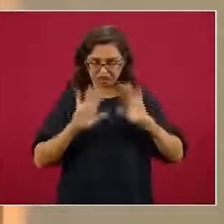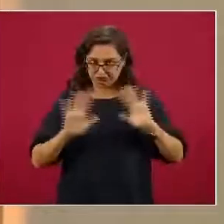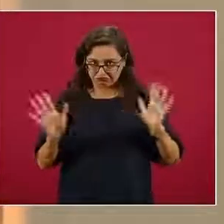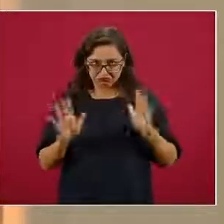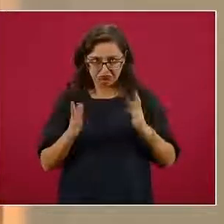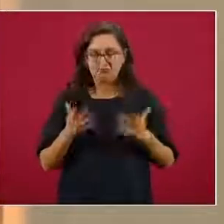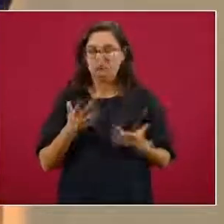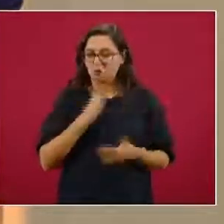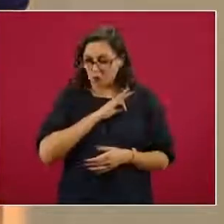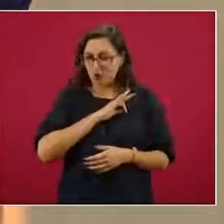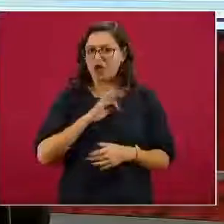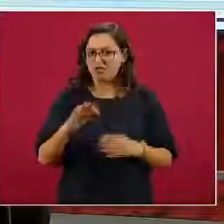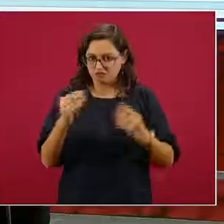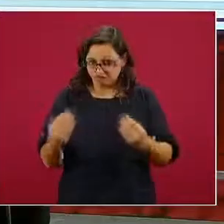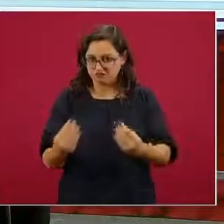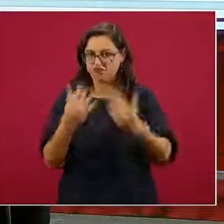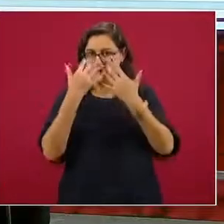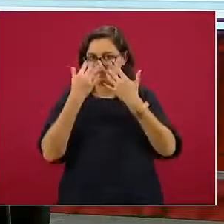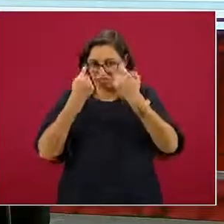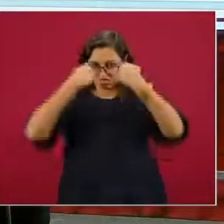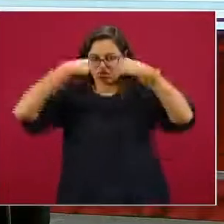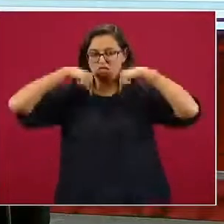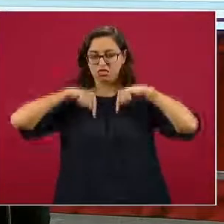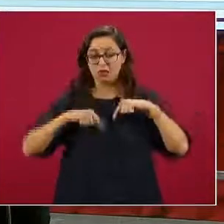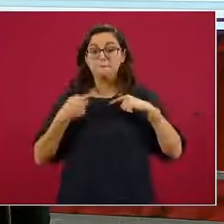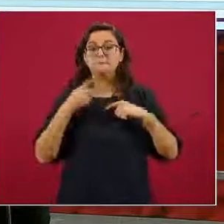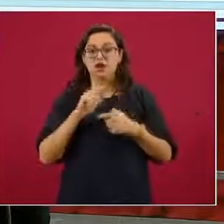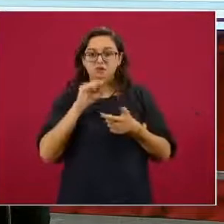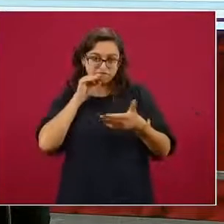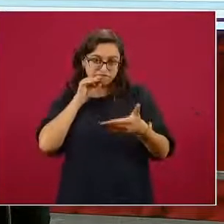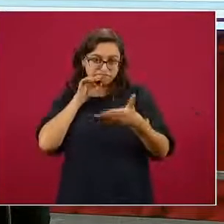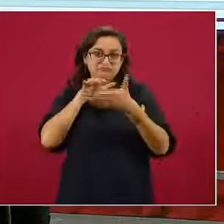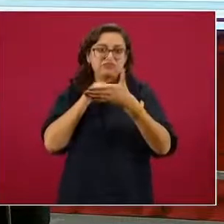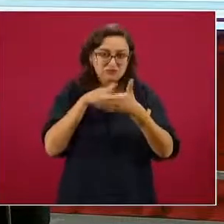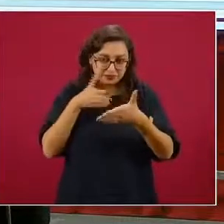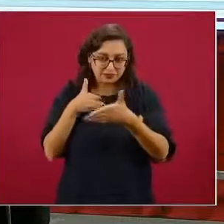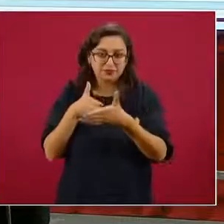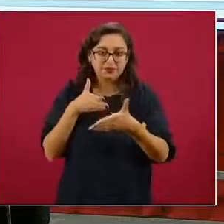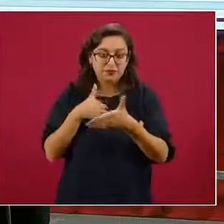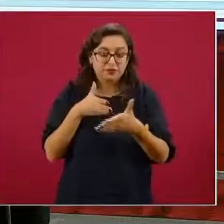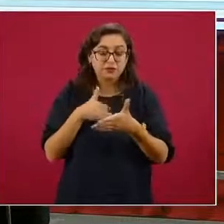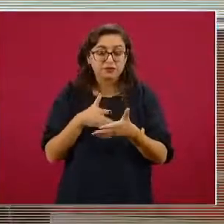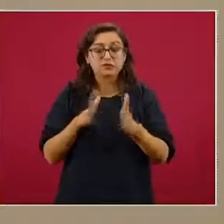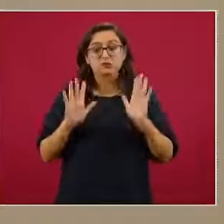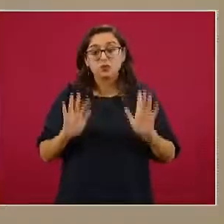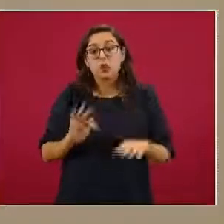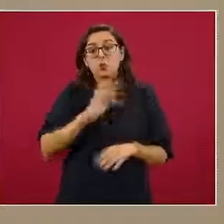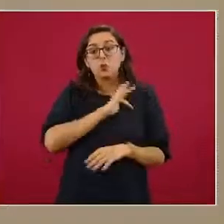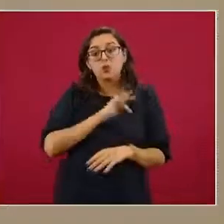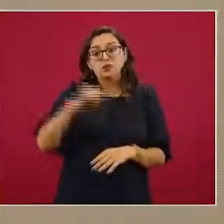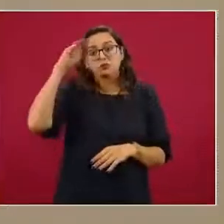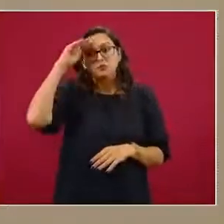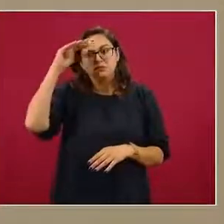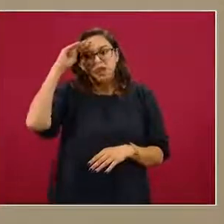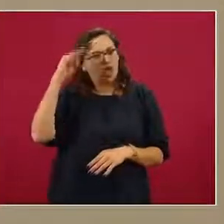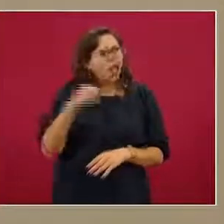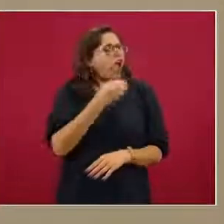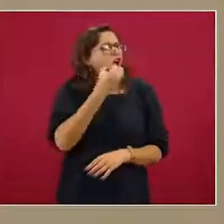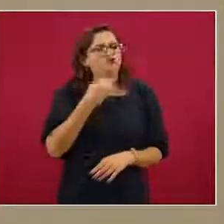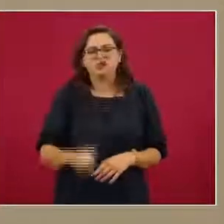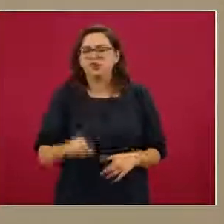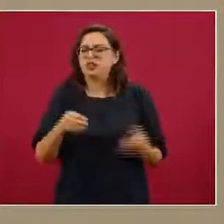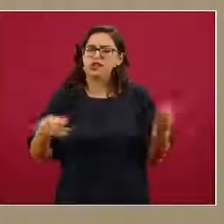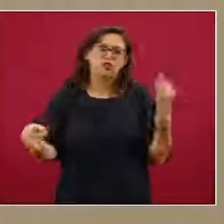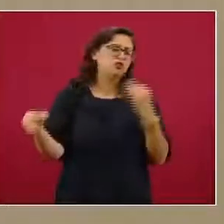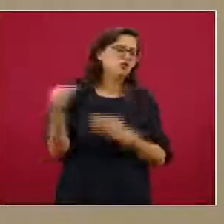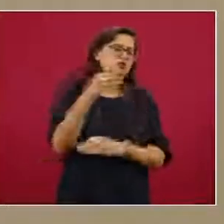salida. Entonces uno podría pensar mecánicamente, como quizá algunas personas lo han pensado, simplemente exíjasele a cada